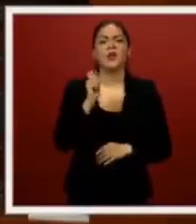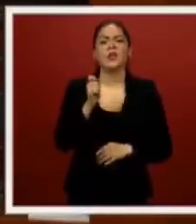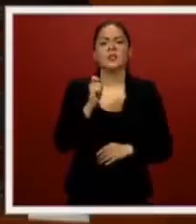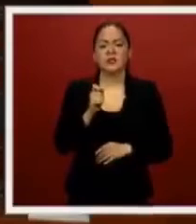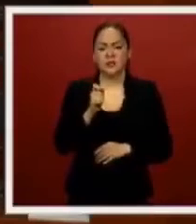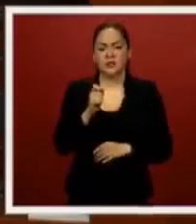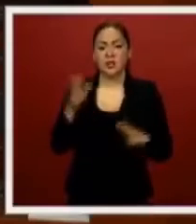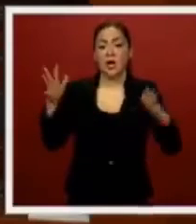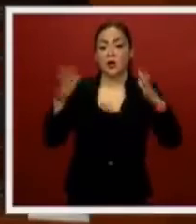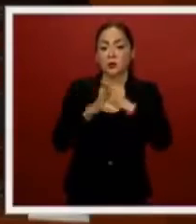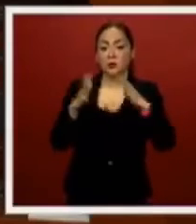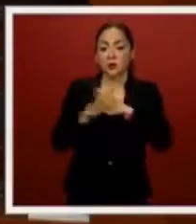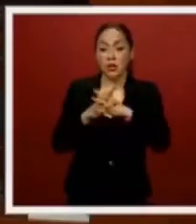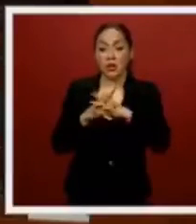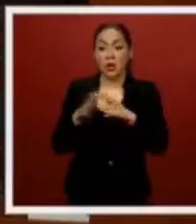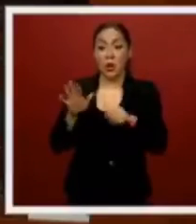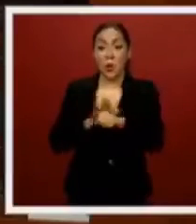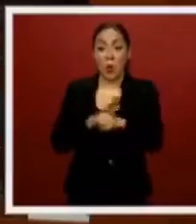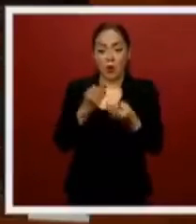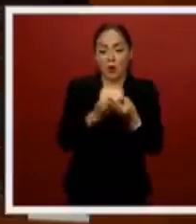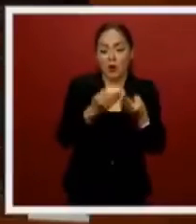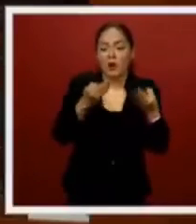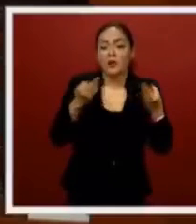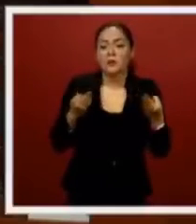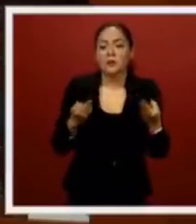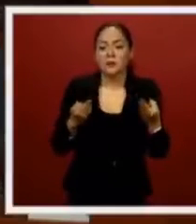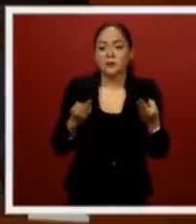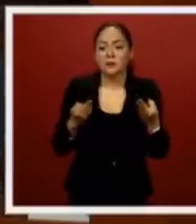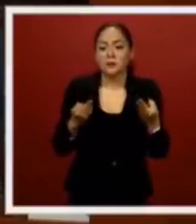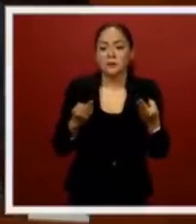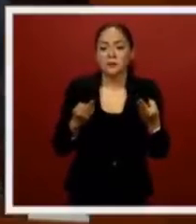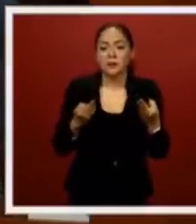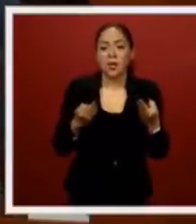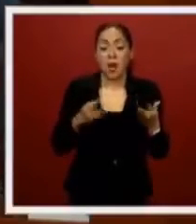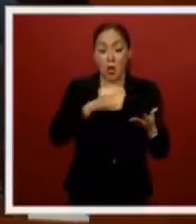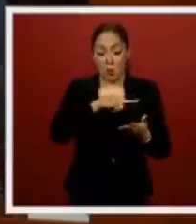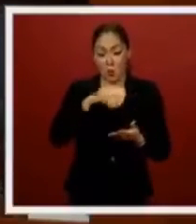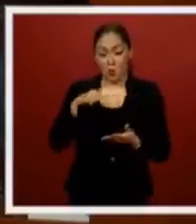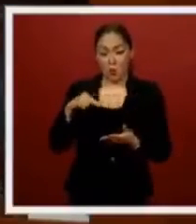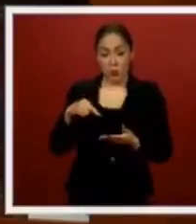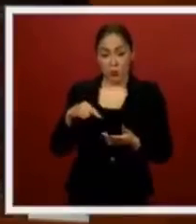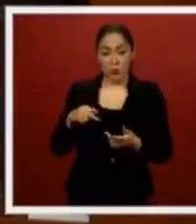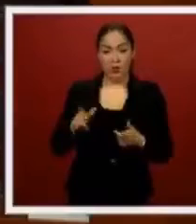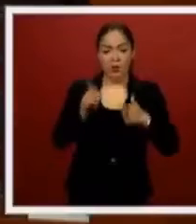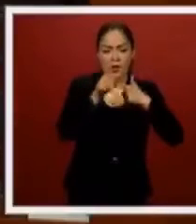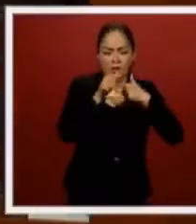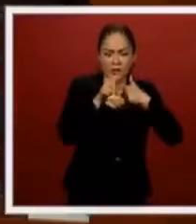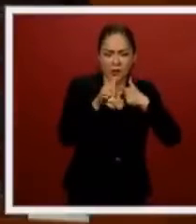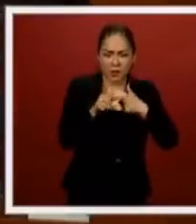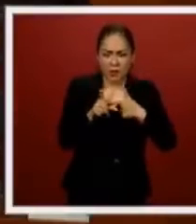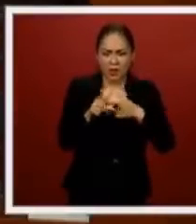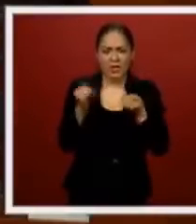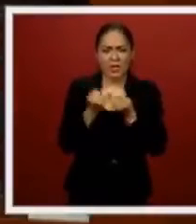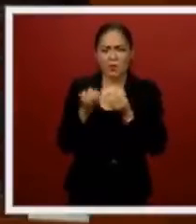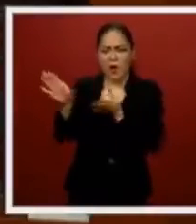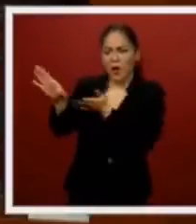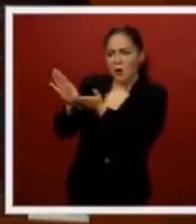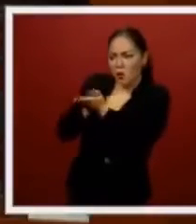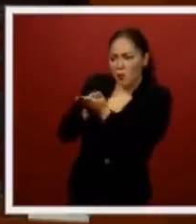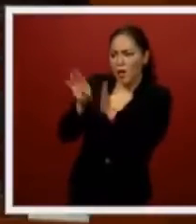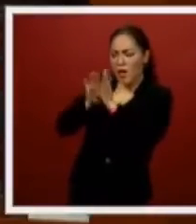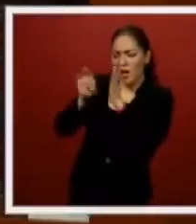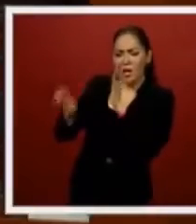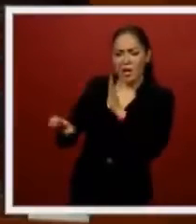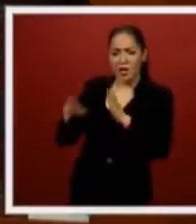por la tierra hoy? Por un lado, seguir la misma línea que nos marca Zapata, de luchar por